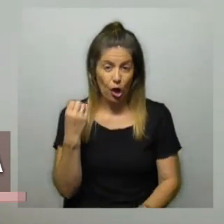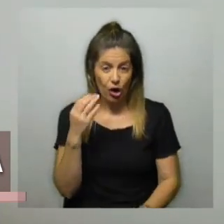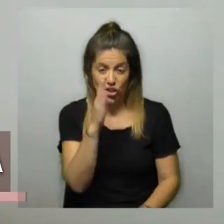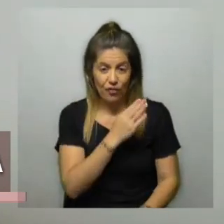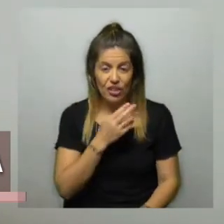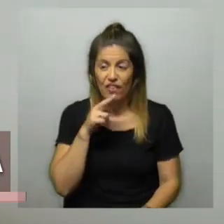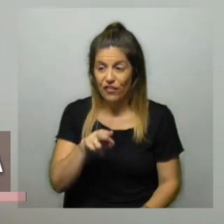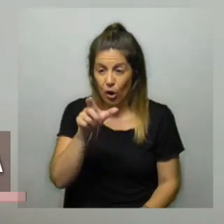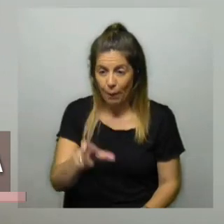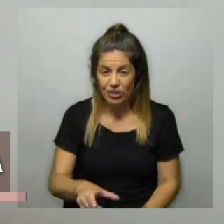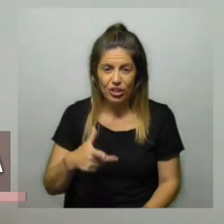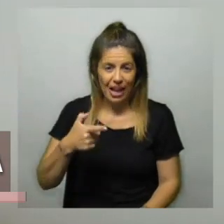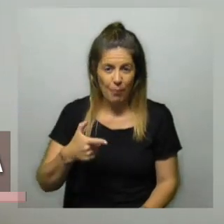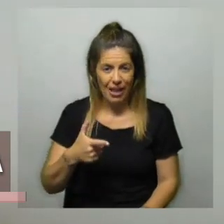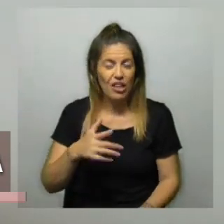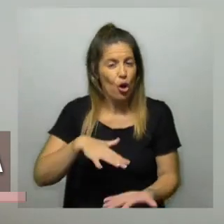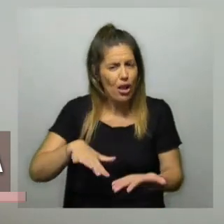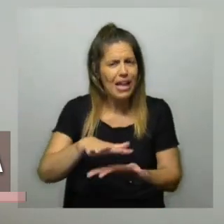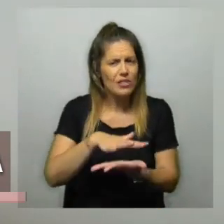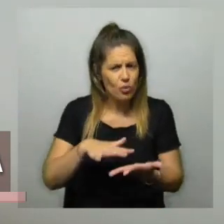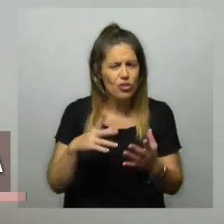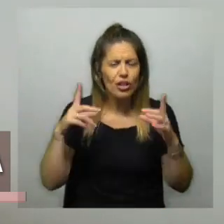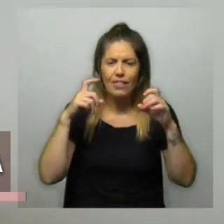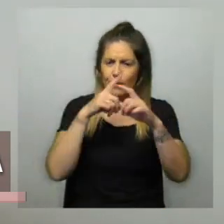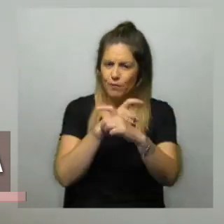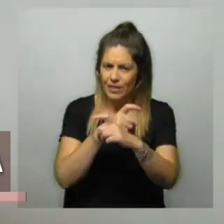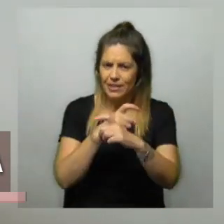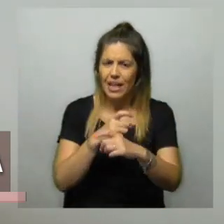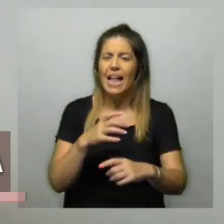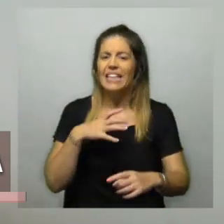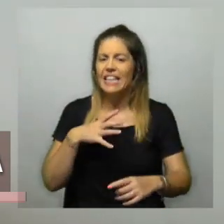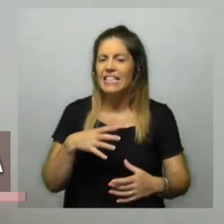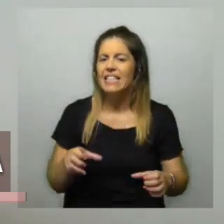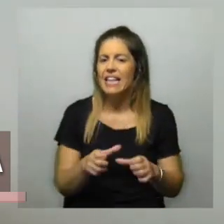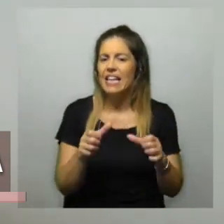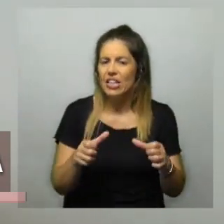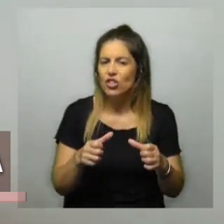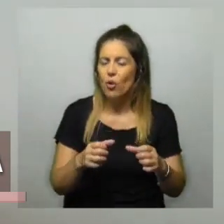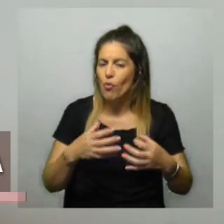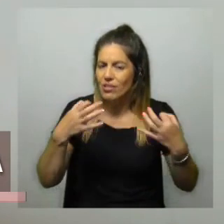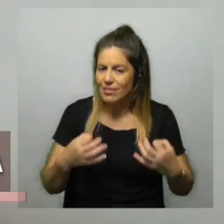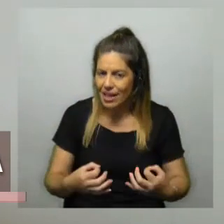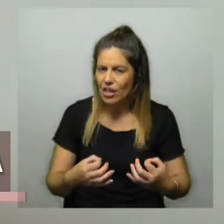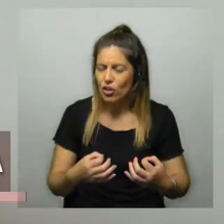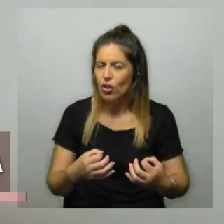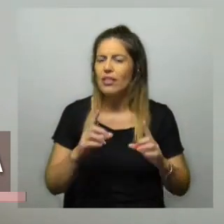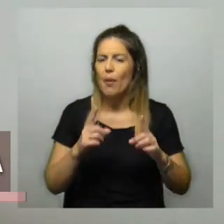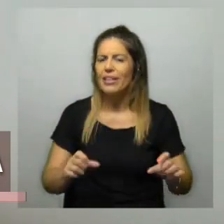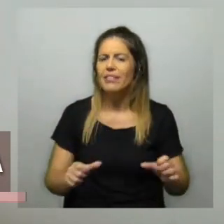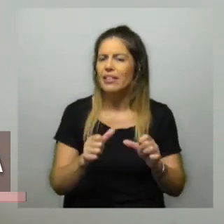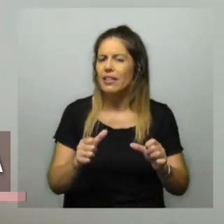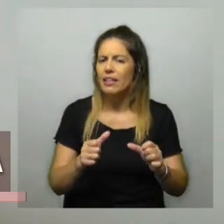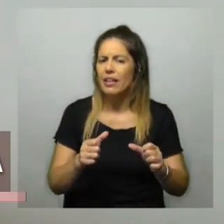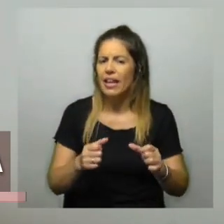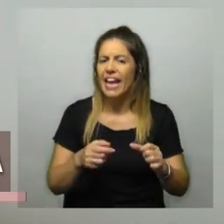la gente armada. Entonces, la situación es extremadamente complicada. Tiene que ser llevado esto muy a serio. Tiene que pagar ante